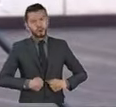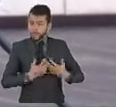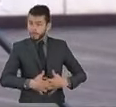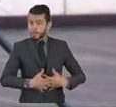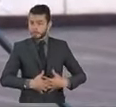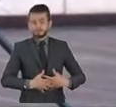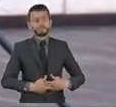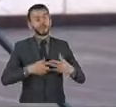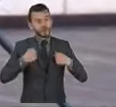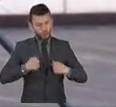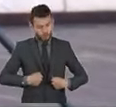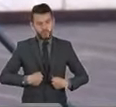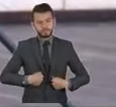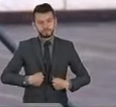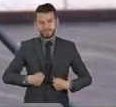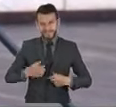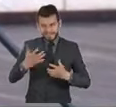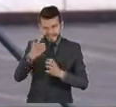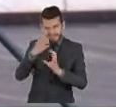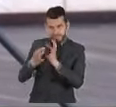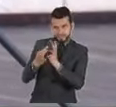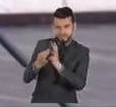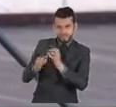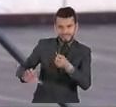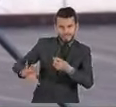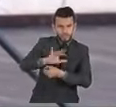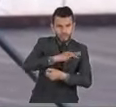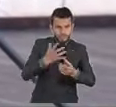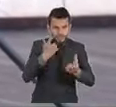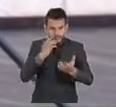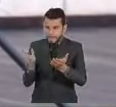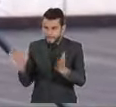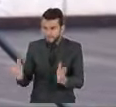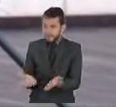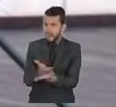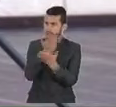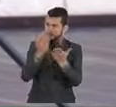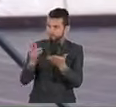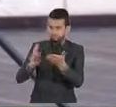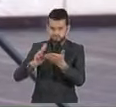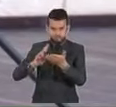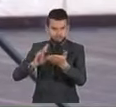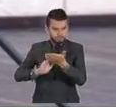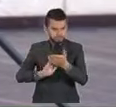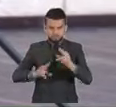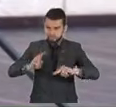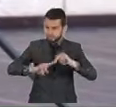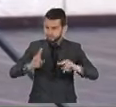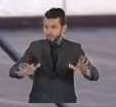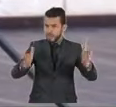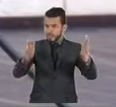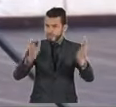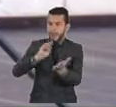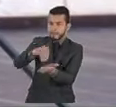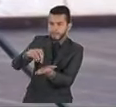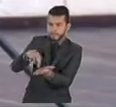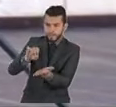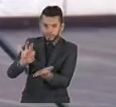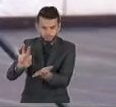ciudad que acabamos de escuchar de la alcaldesa Claudia López y que queremos además materializar a través del nuevo POT y